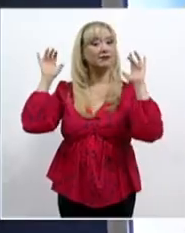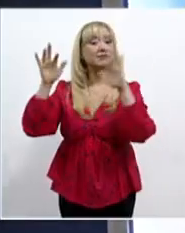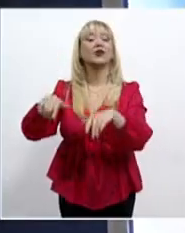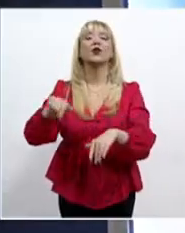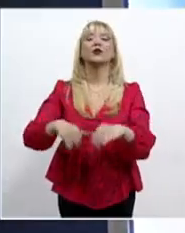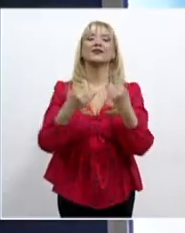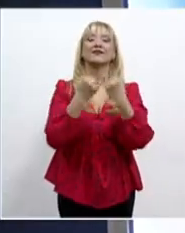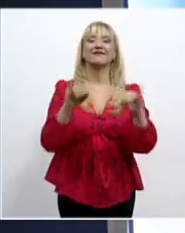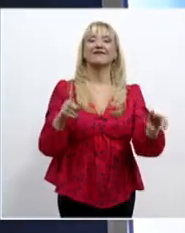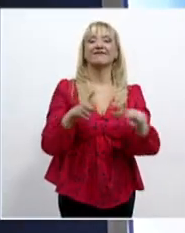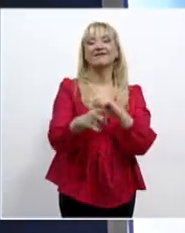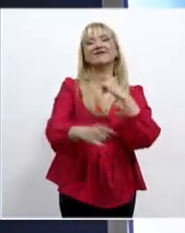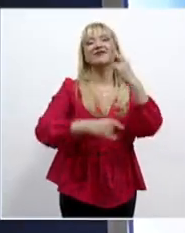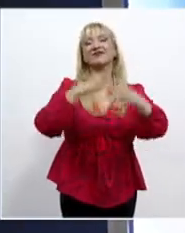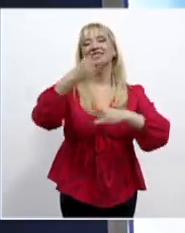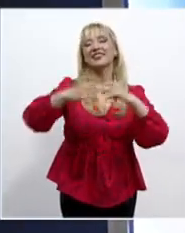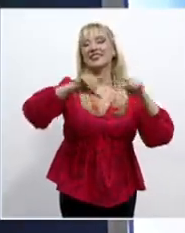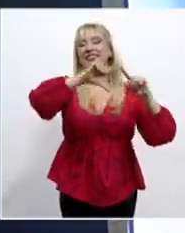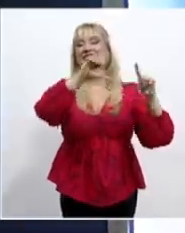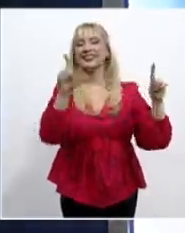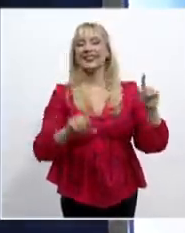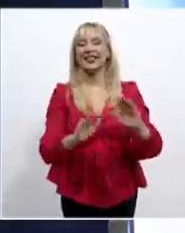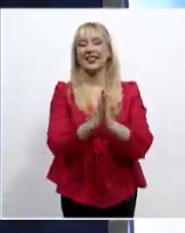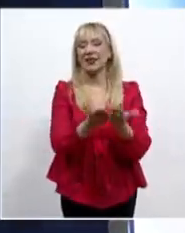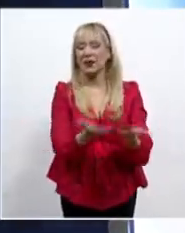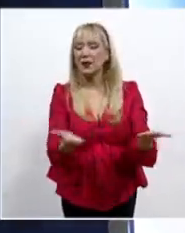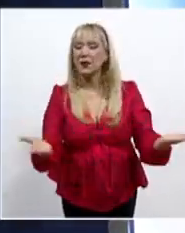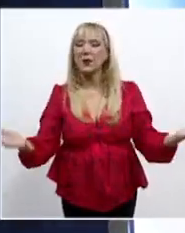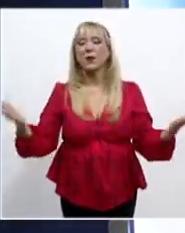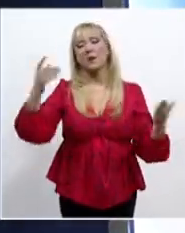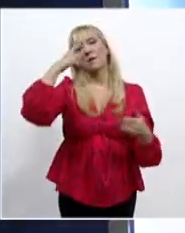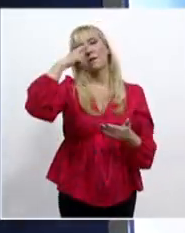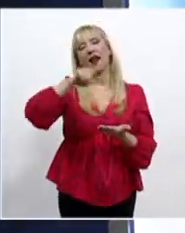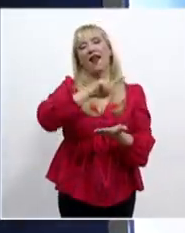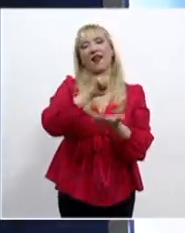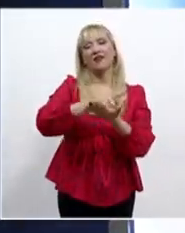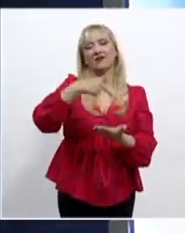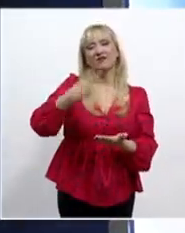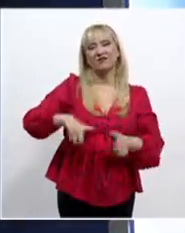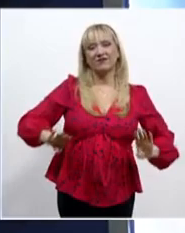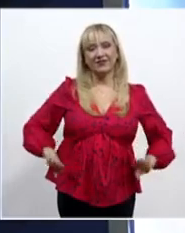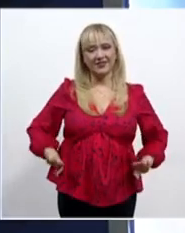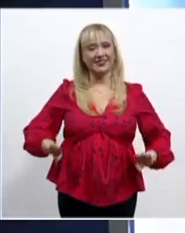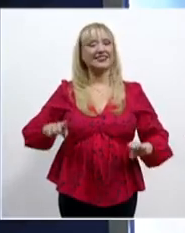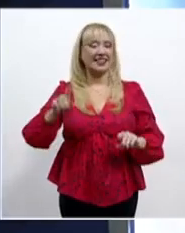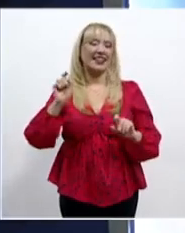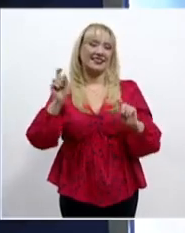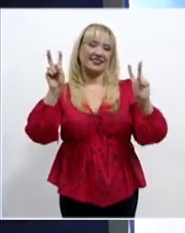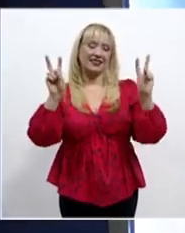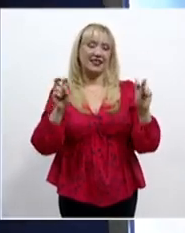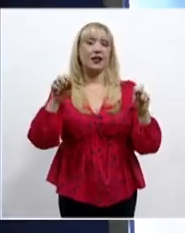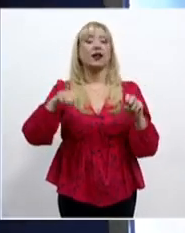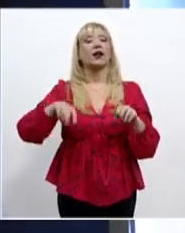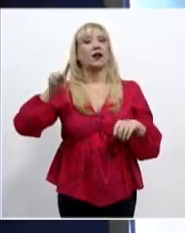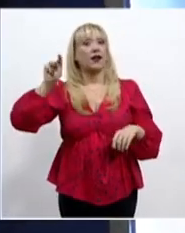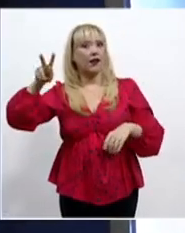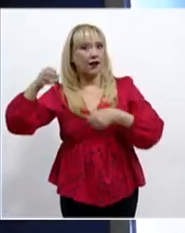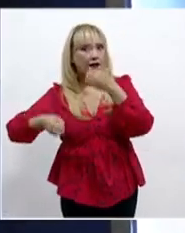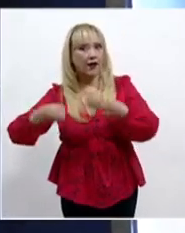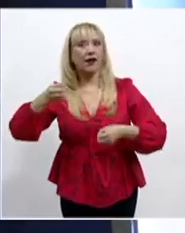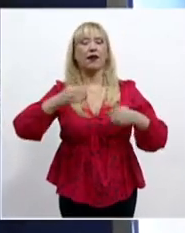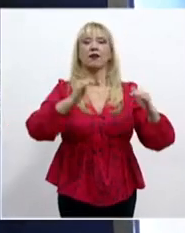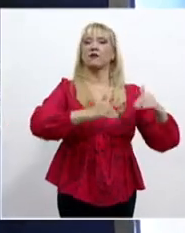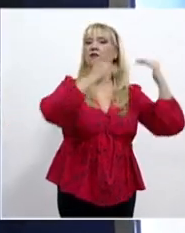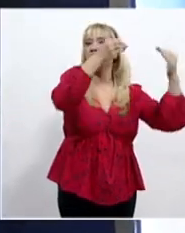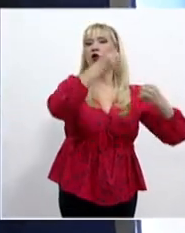edición 14 de la Feria Nacional del Libro Jurídico 2023, en la que participa la Suprema Corte de Justicia y el canal del Poder Judicial de la